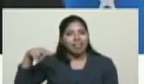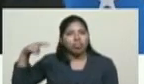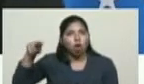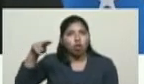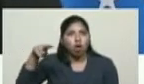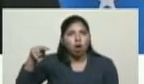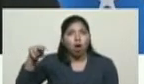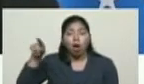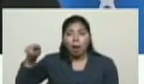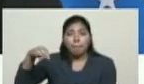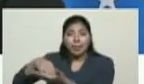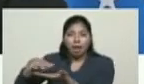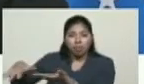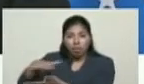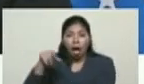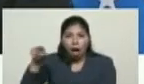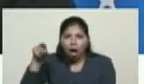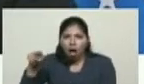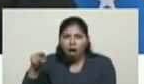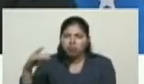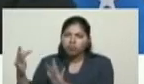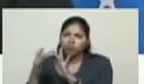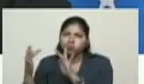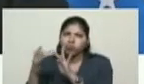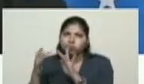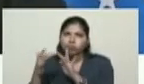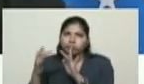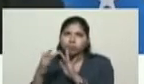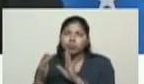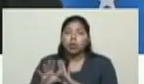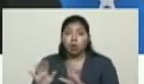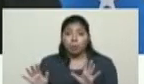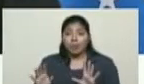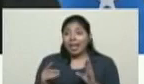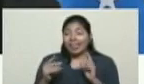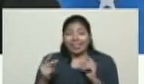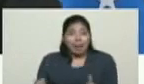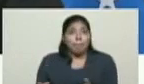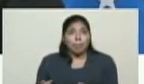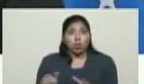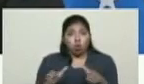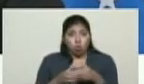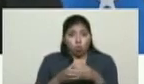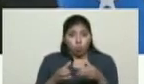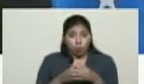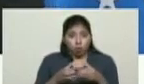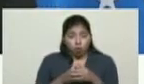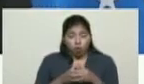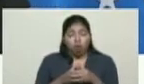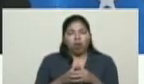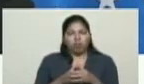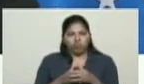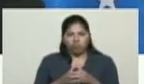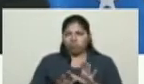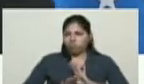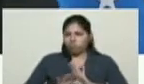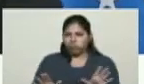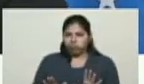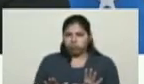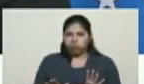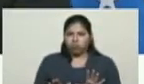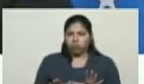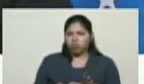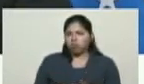Miranda. Inmediatamente, nuestros grupos de captura de los organismos de seguridad se dirigen